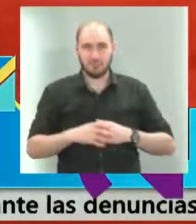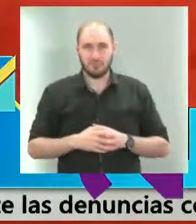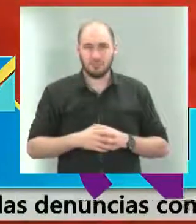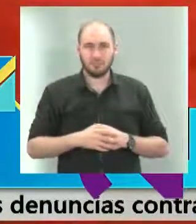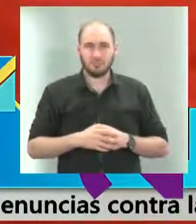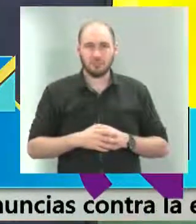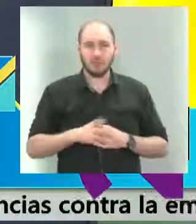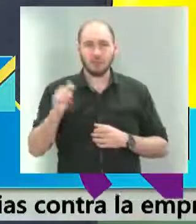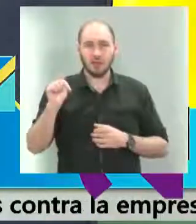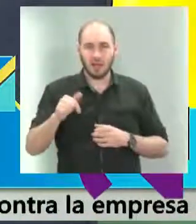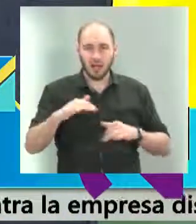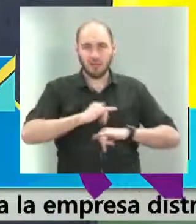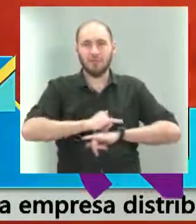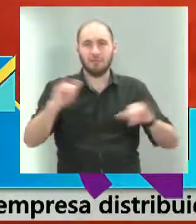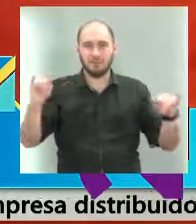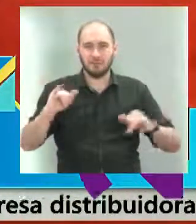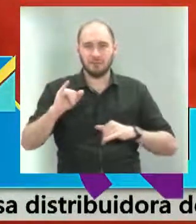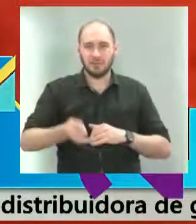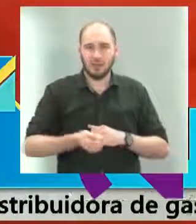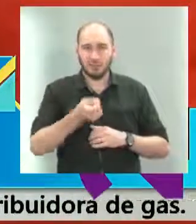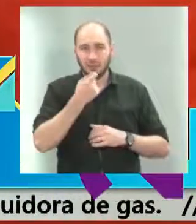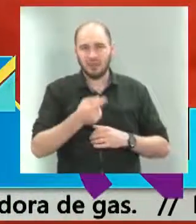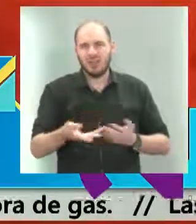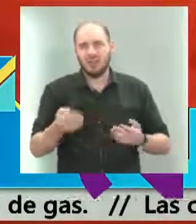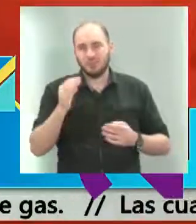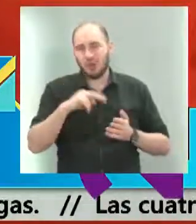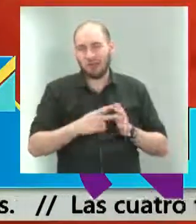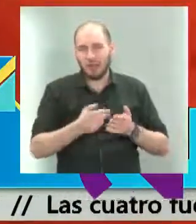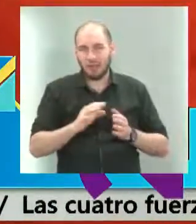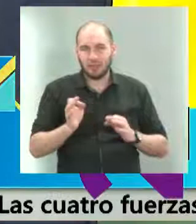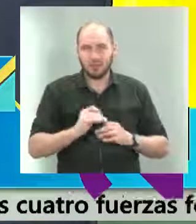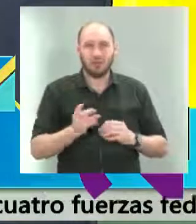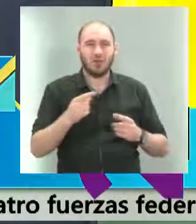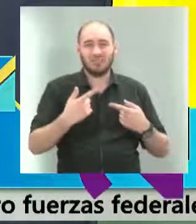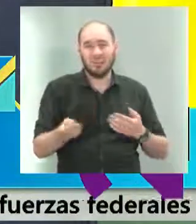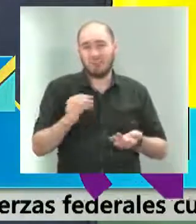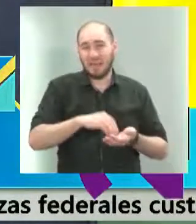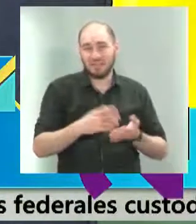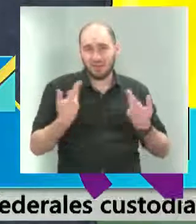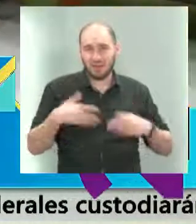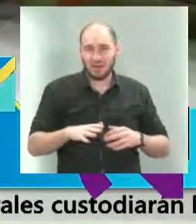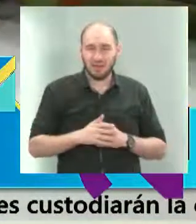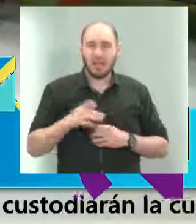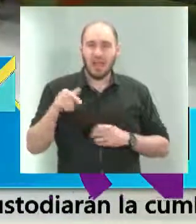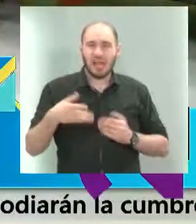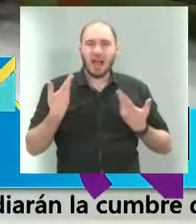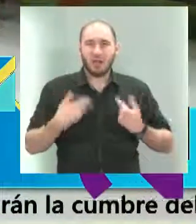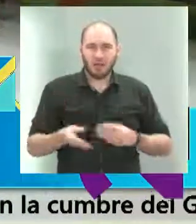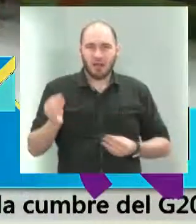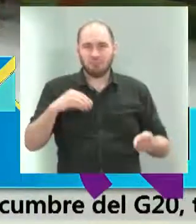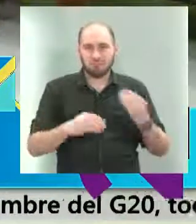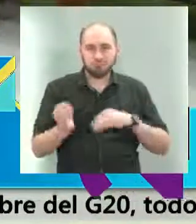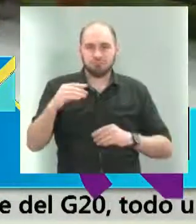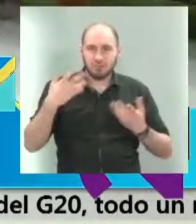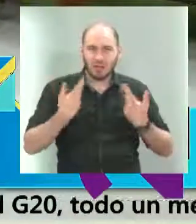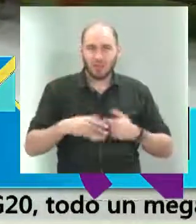Claro, ahí tuvo mayor trascendencia. Tuvo más trascendencia. Si no, bueno, no pasó nada. Una más de todo los fines de semana. Y ahí, viste, vas naturalizando cosas.